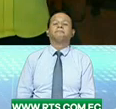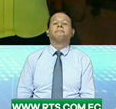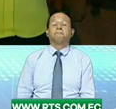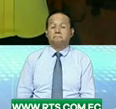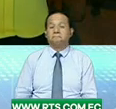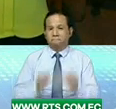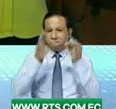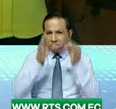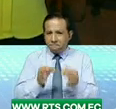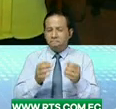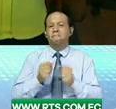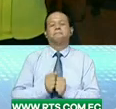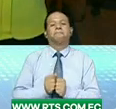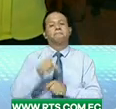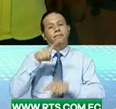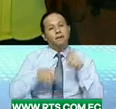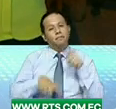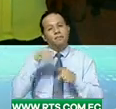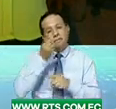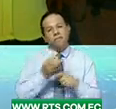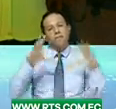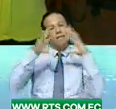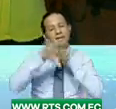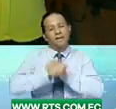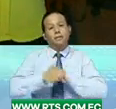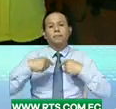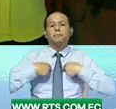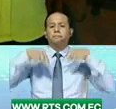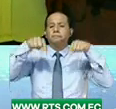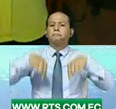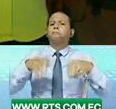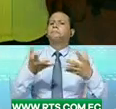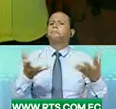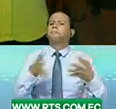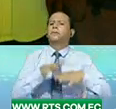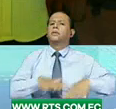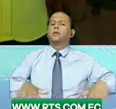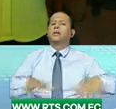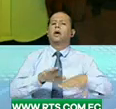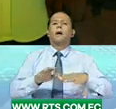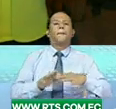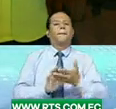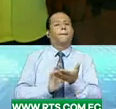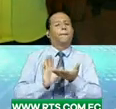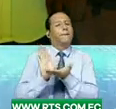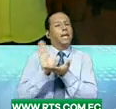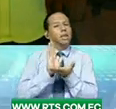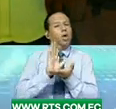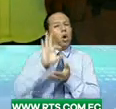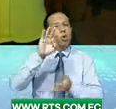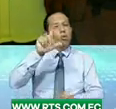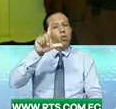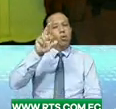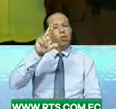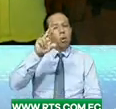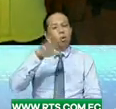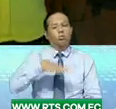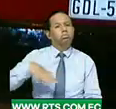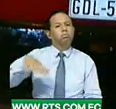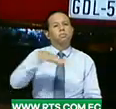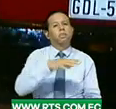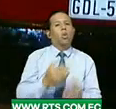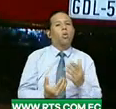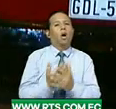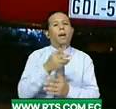En efecto, Annalie, queridos televidentes, muy buenas noches. Yo me encuentro aquí en Flor de Bastión, al noroeste de Guayaquil, perteneciente al distrito